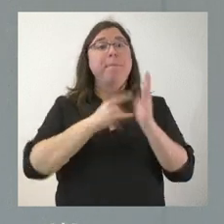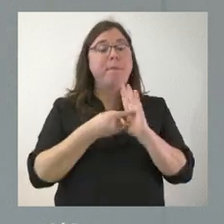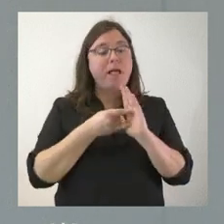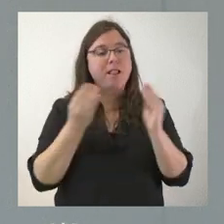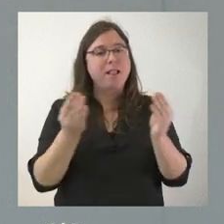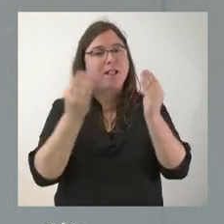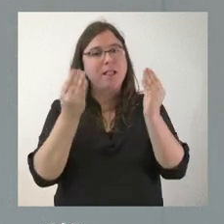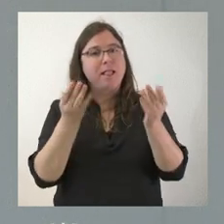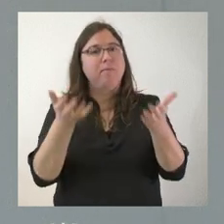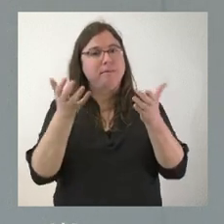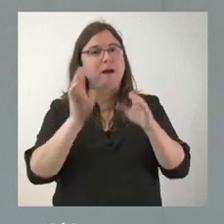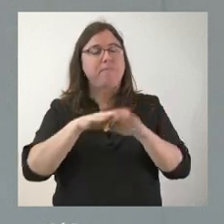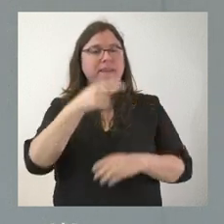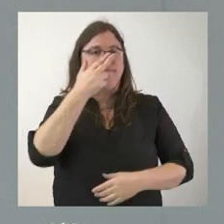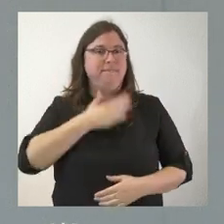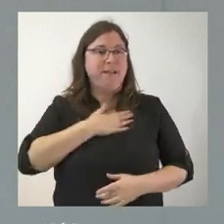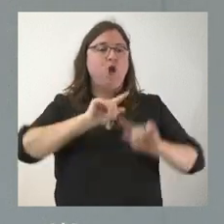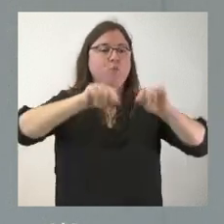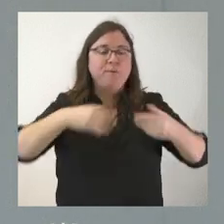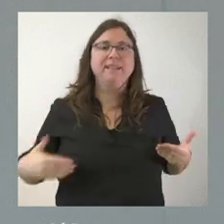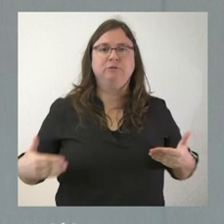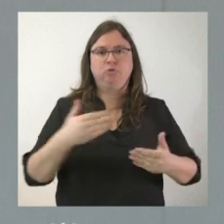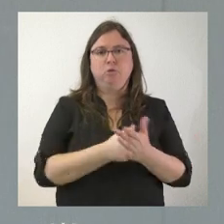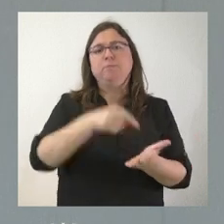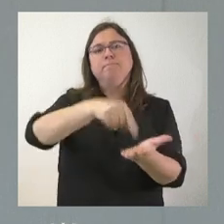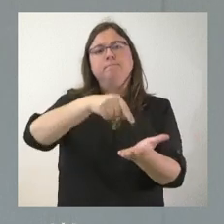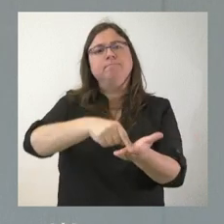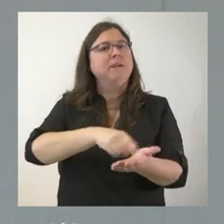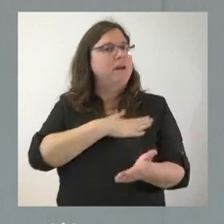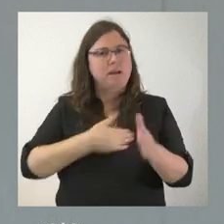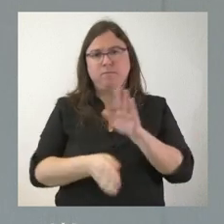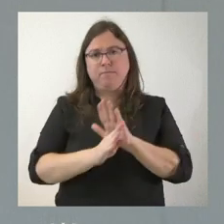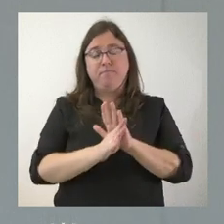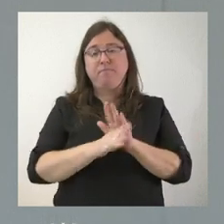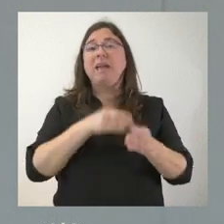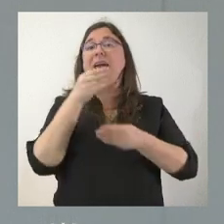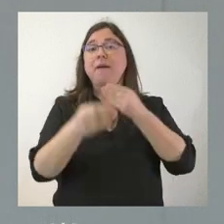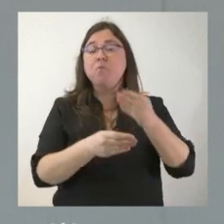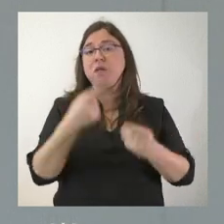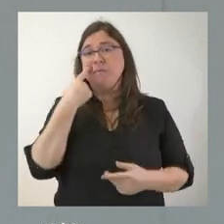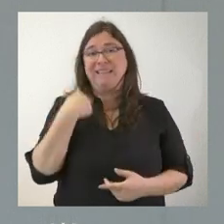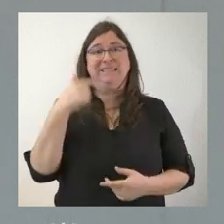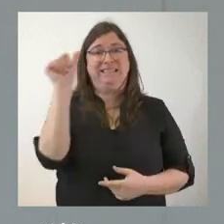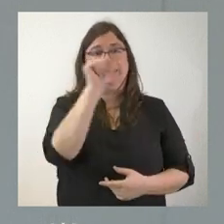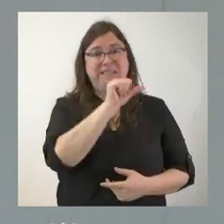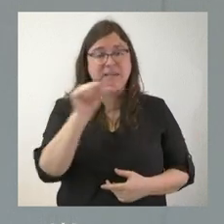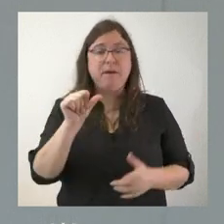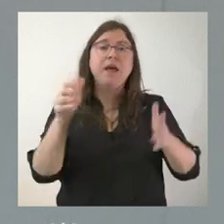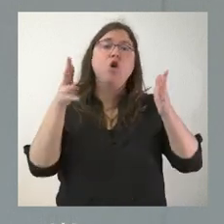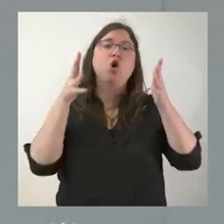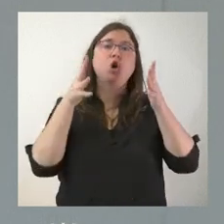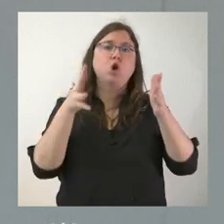a ser favorables a los intereses de todas sus provincias vamos a seguir exigiéndolo Y qué vamos a hacer pues mire esta esta semana la consejera